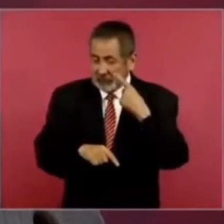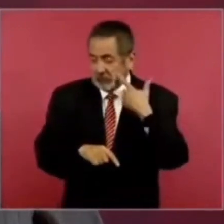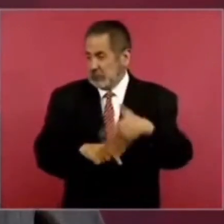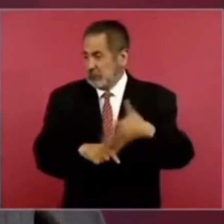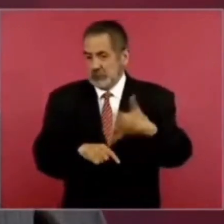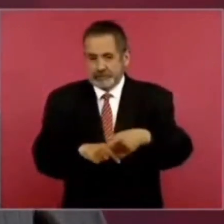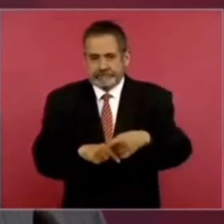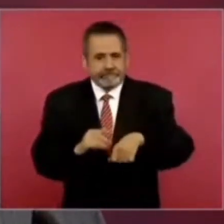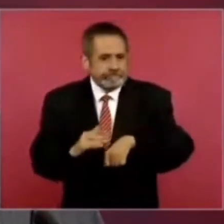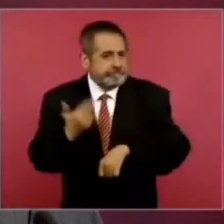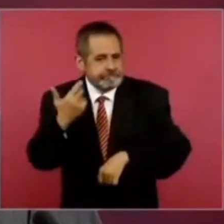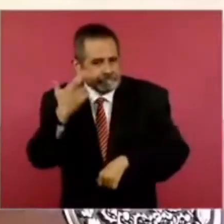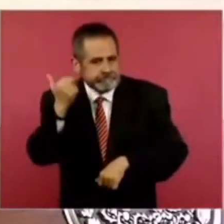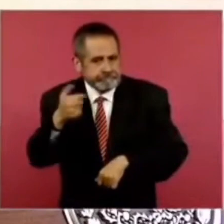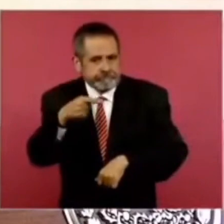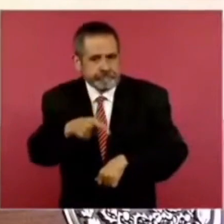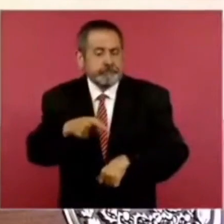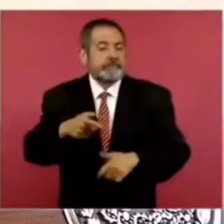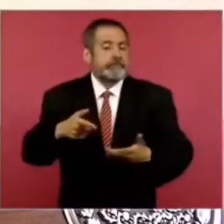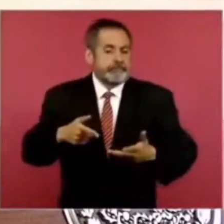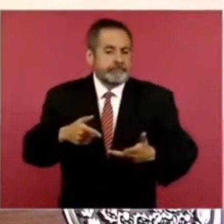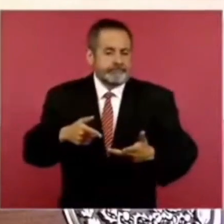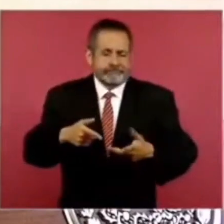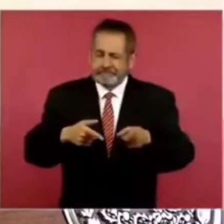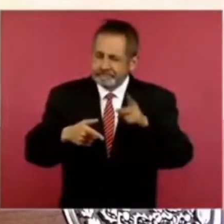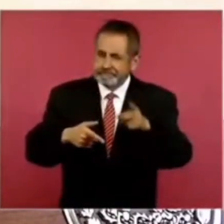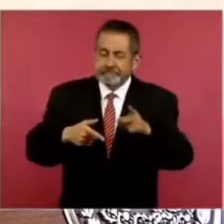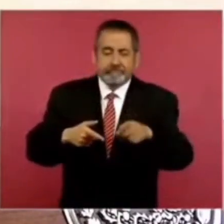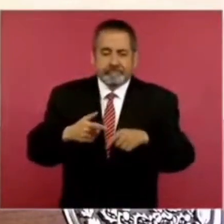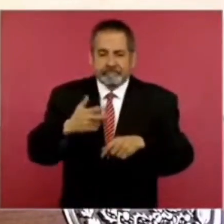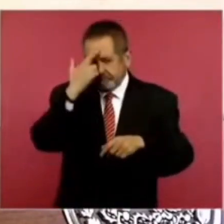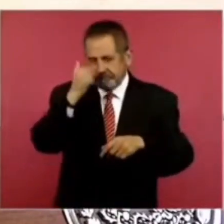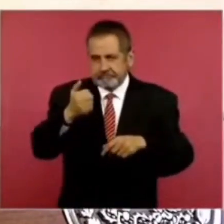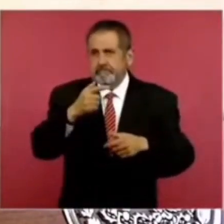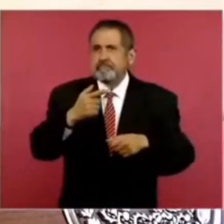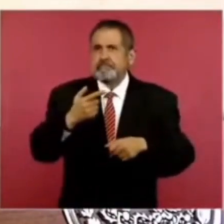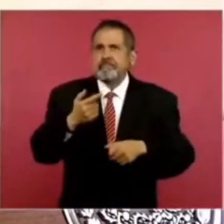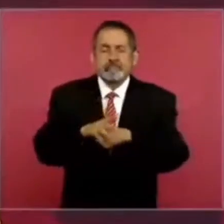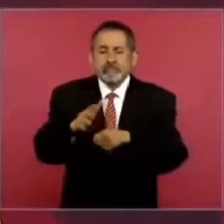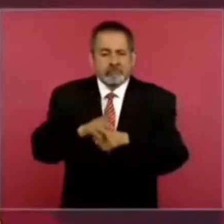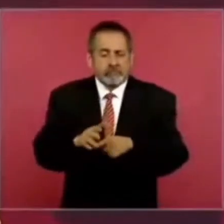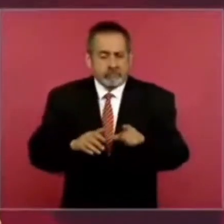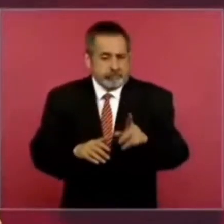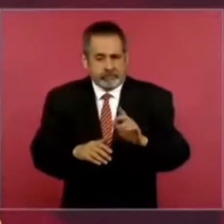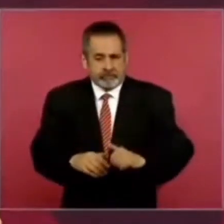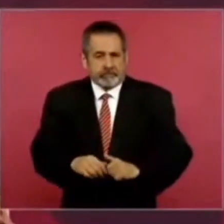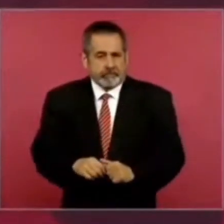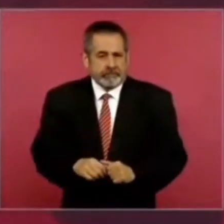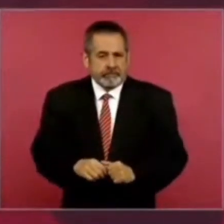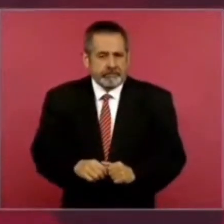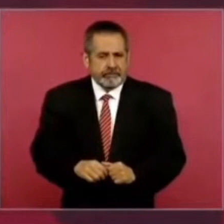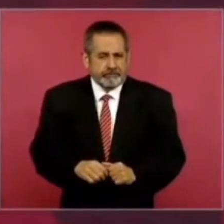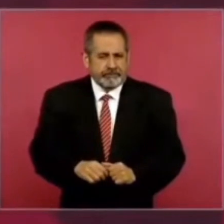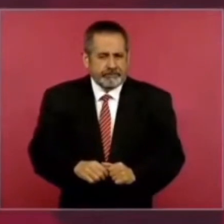mucho tiene que ver, o algo tiene que ver, para no ser tan